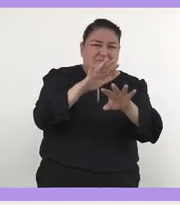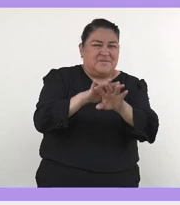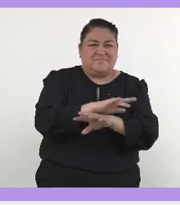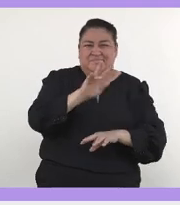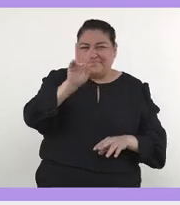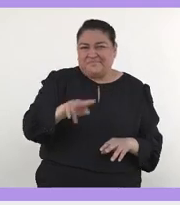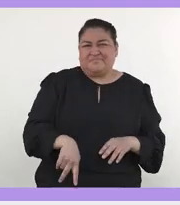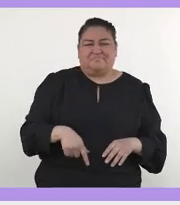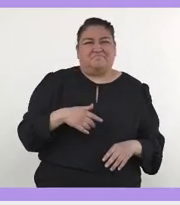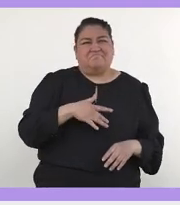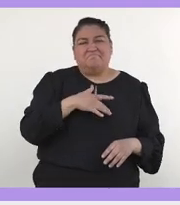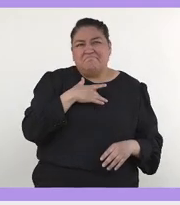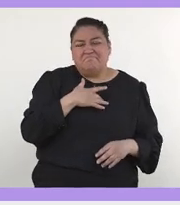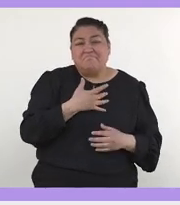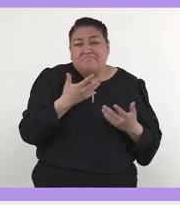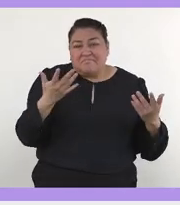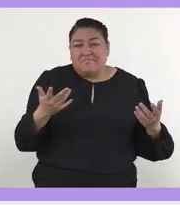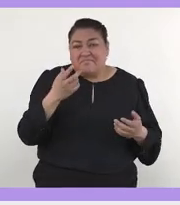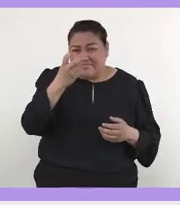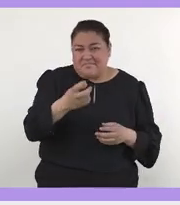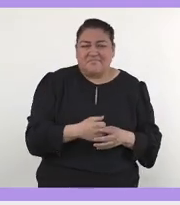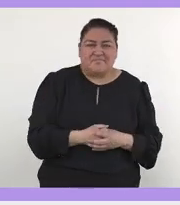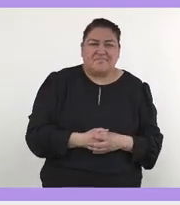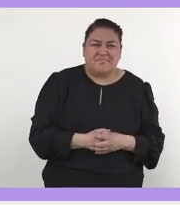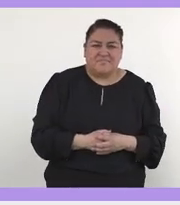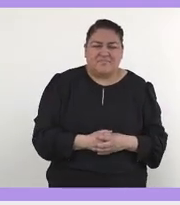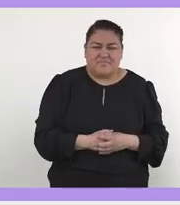quién le pone acento a guión aquí